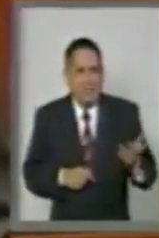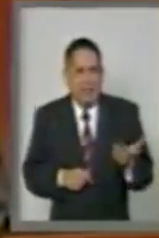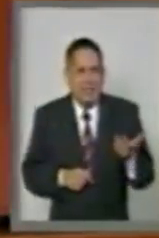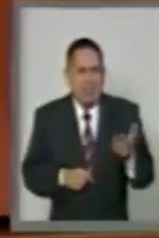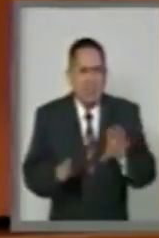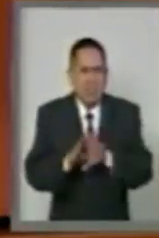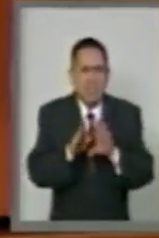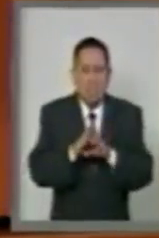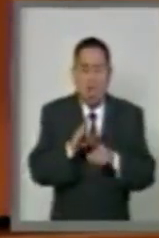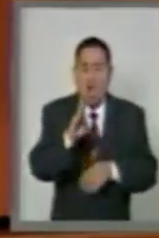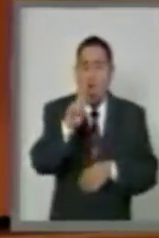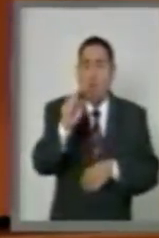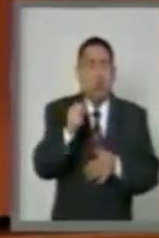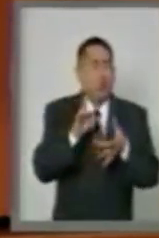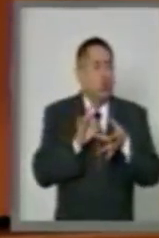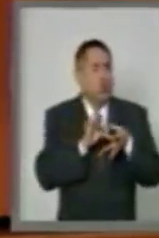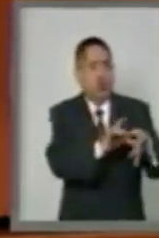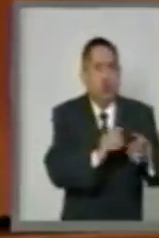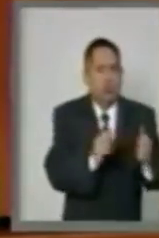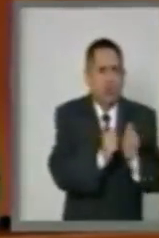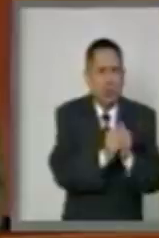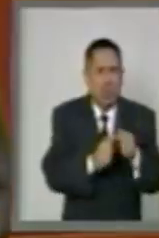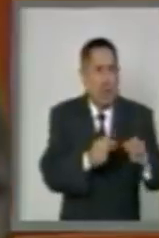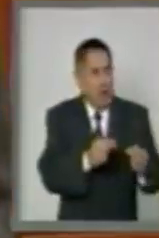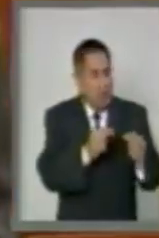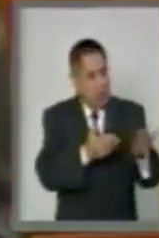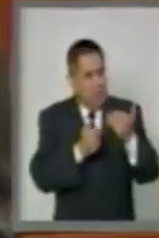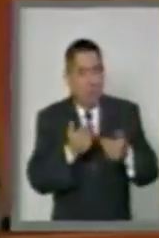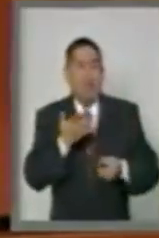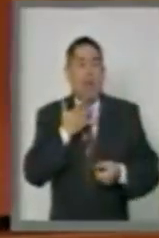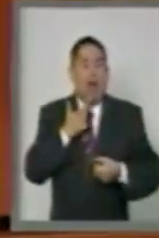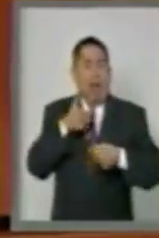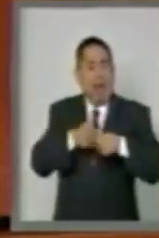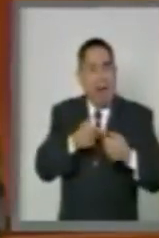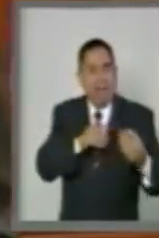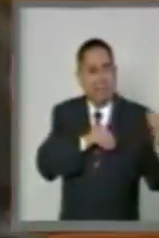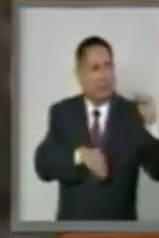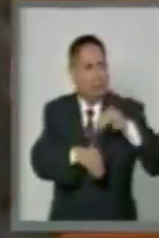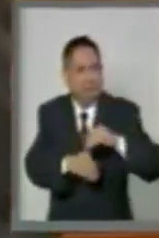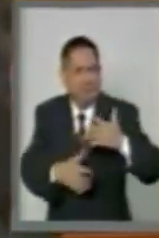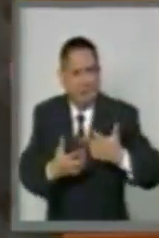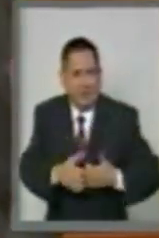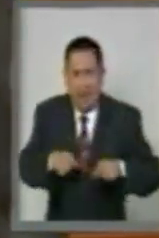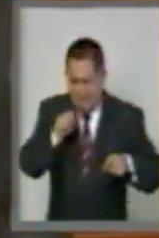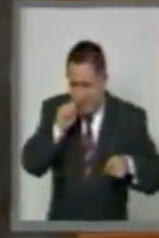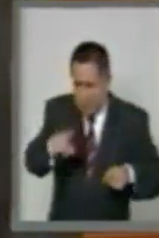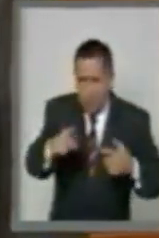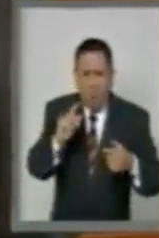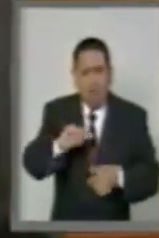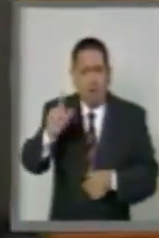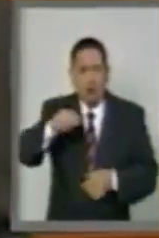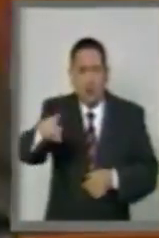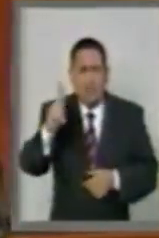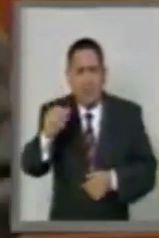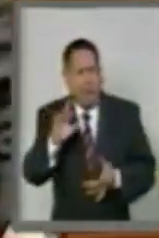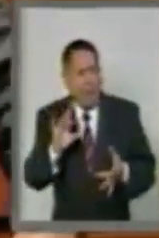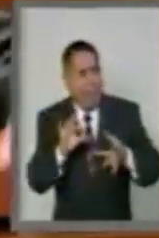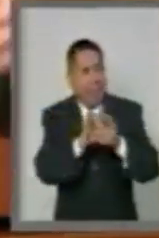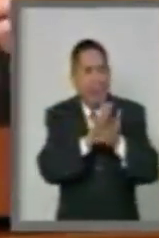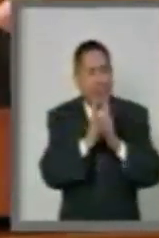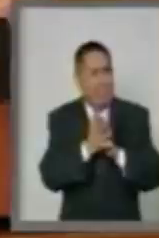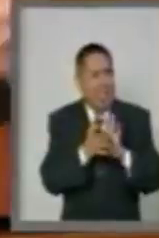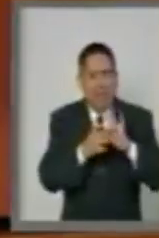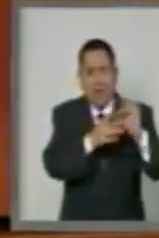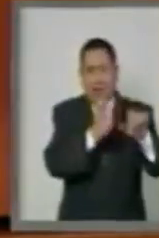a los Bush, a los no sé quién, al negocio del gas, de la electricidad, los funcionarios panistas. Por